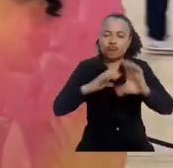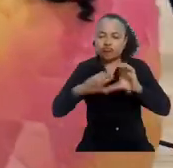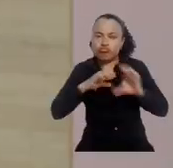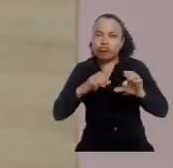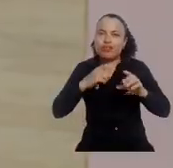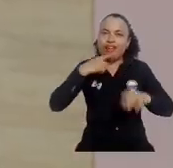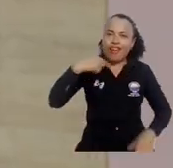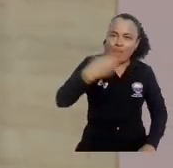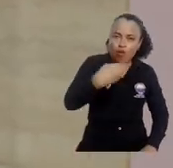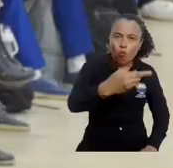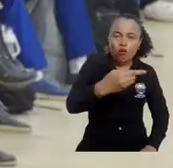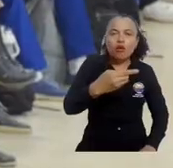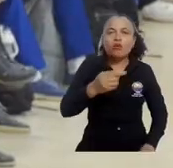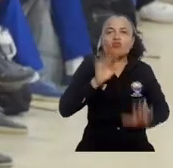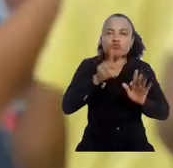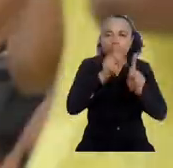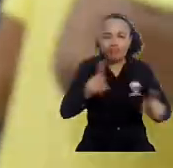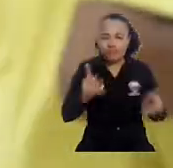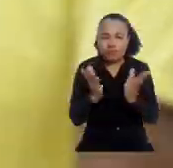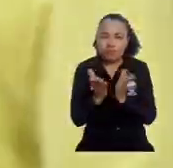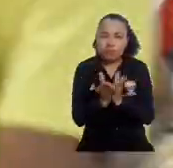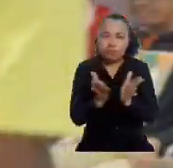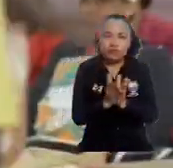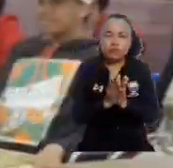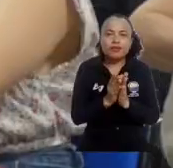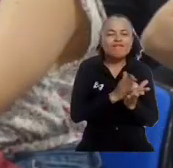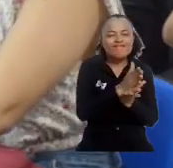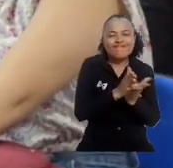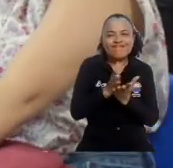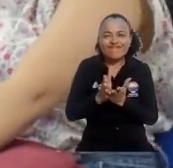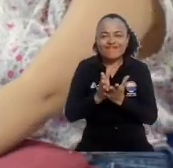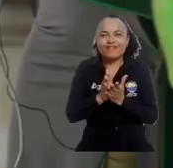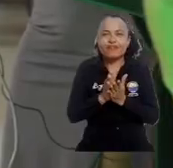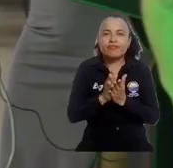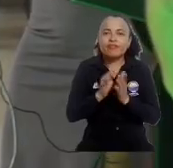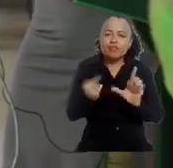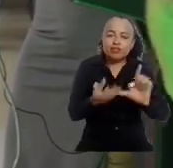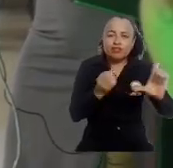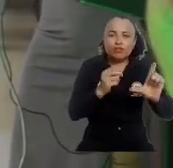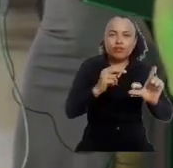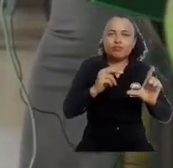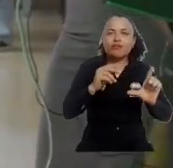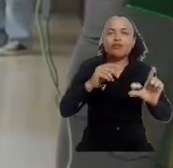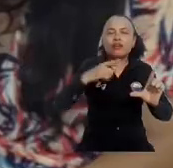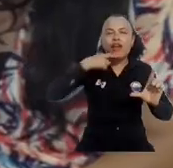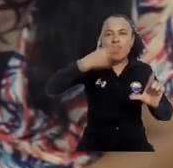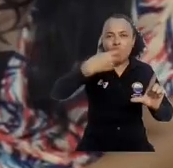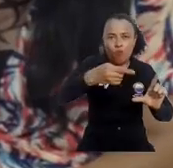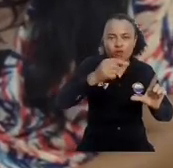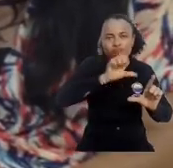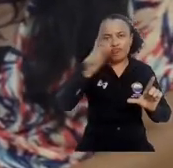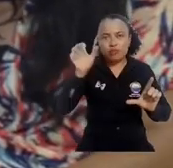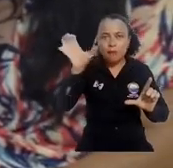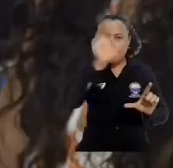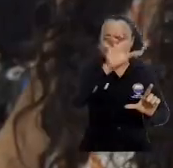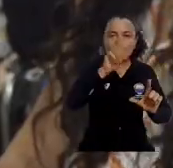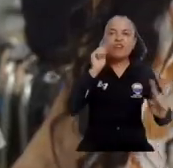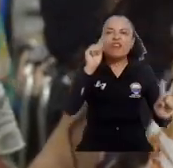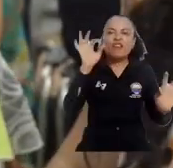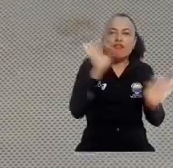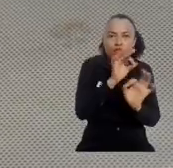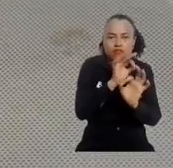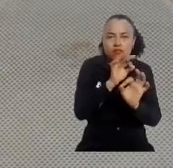Para potenciar las habilidades comunicativas y lingüísticas de los estudiantes, el programa de licenciatura en lenguas extranjeras con énfasis en